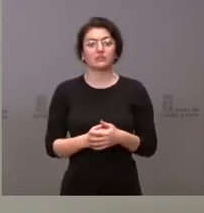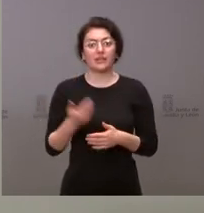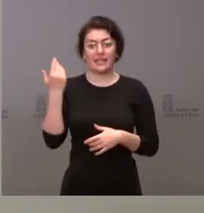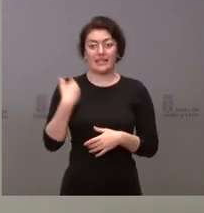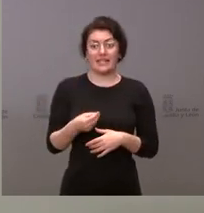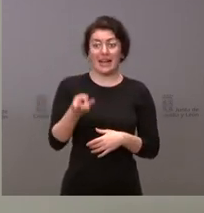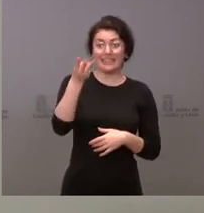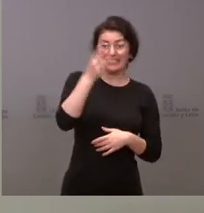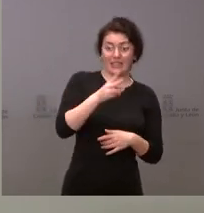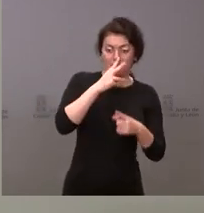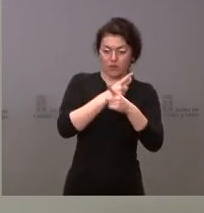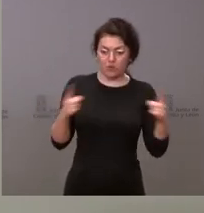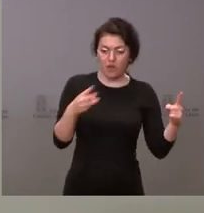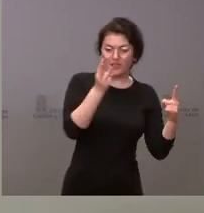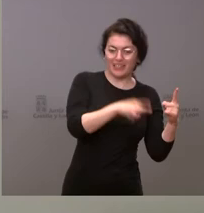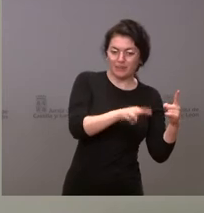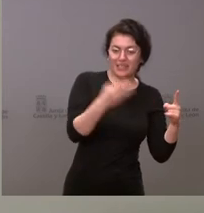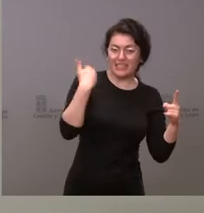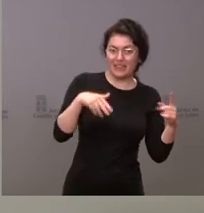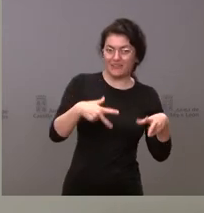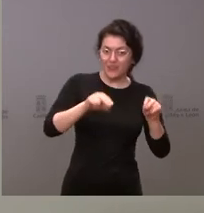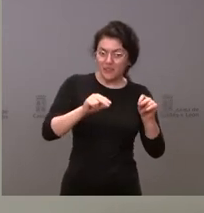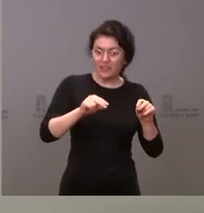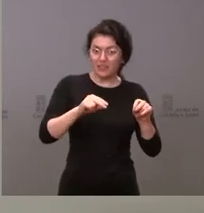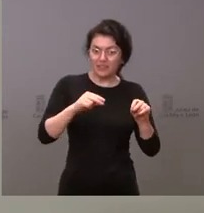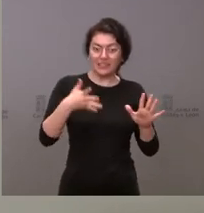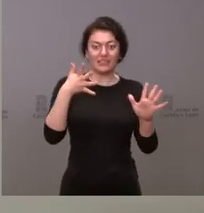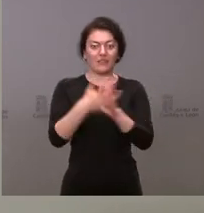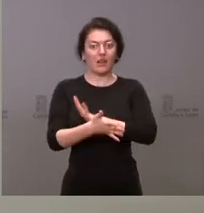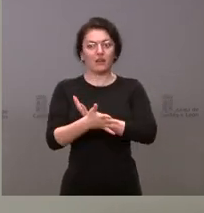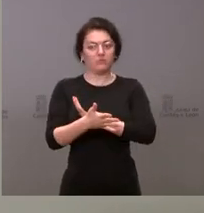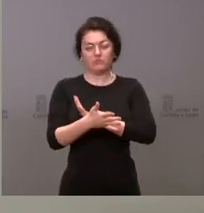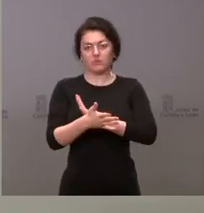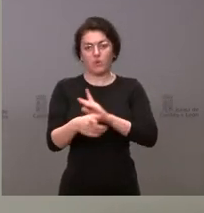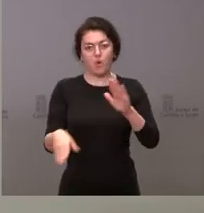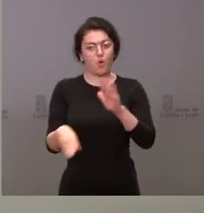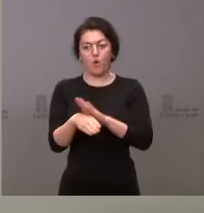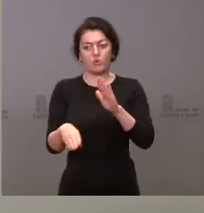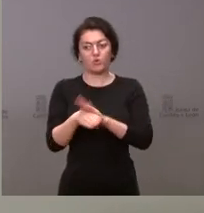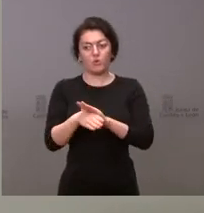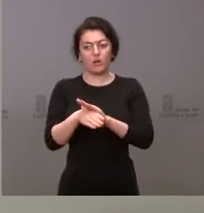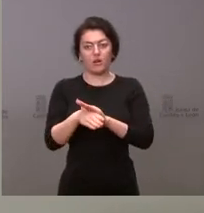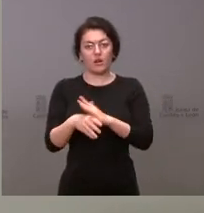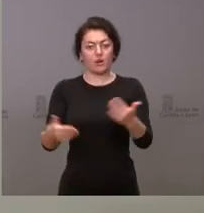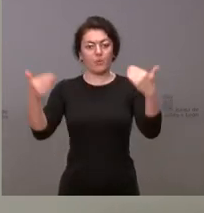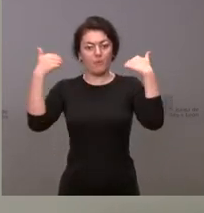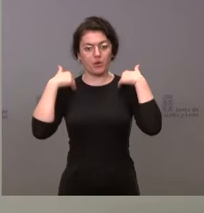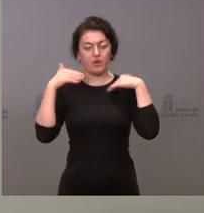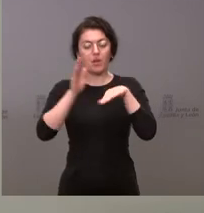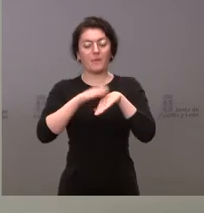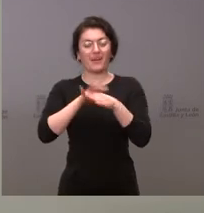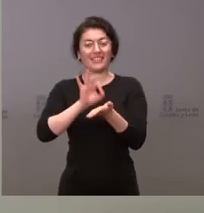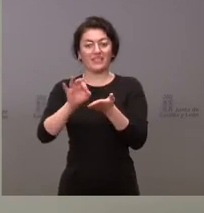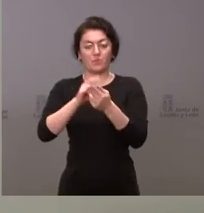y no solamente es que estamos haciendo frente a todas nuestras responsabilidades desde el punto de vista de la prestación de los socios públicos